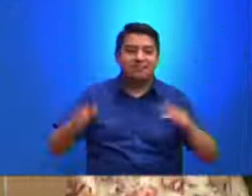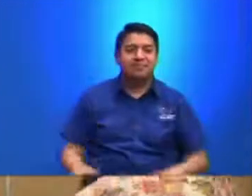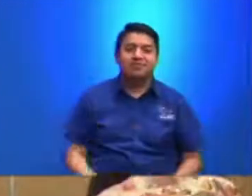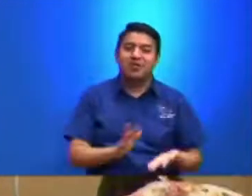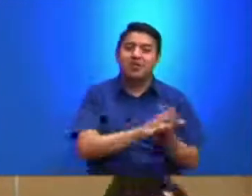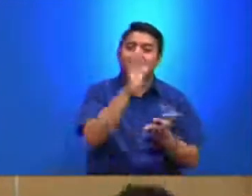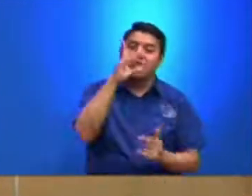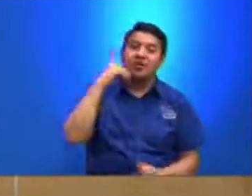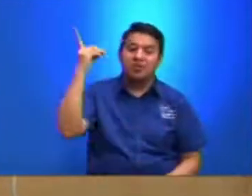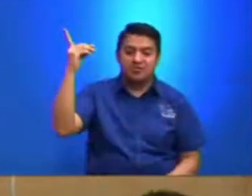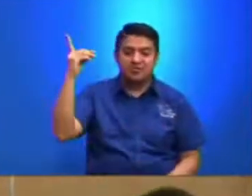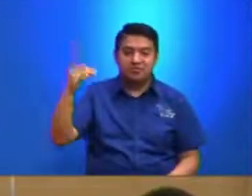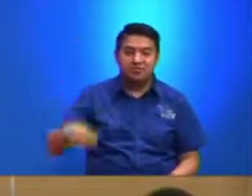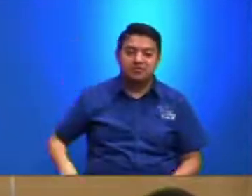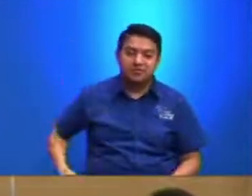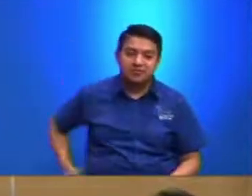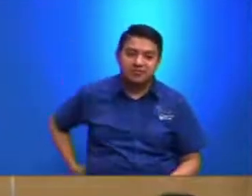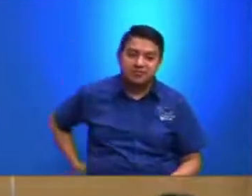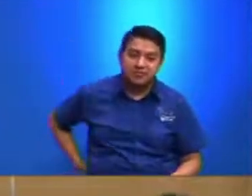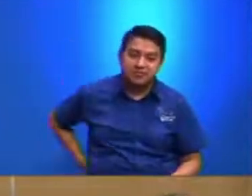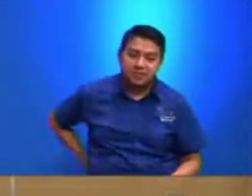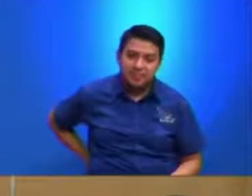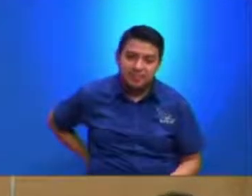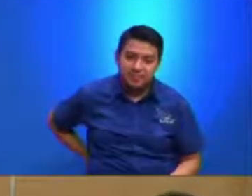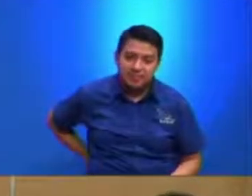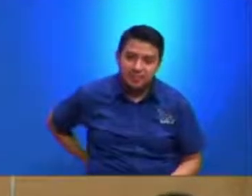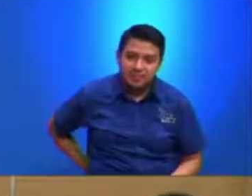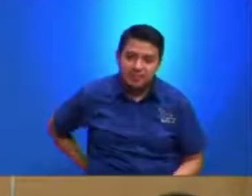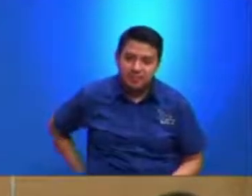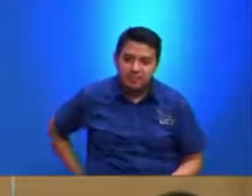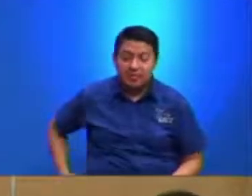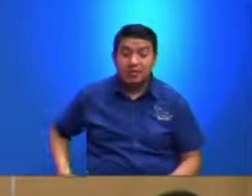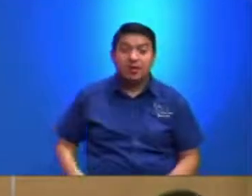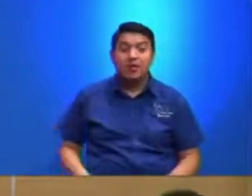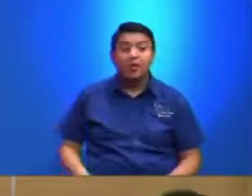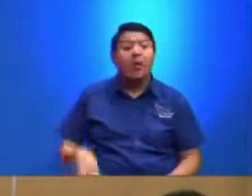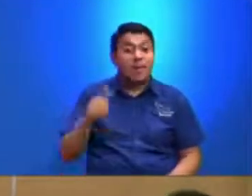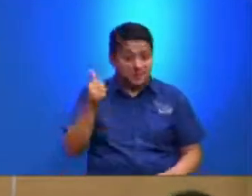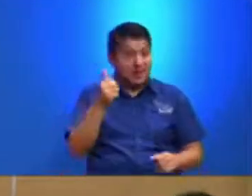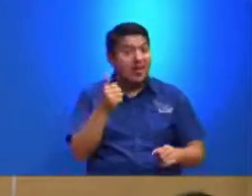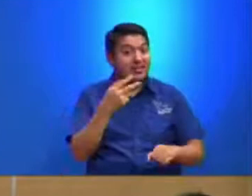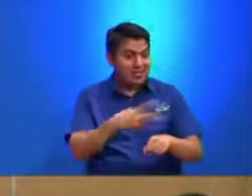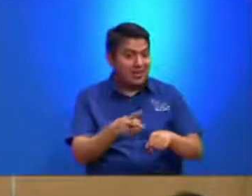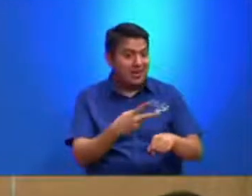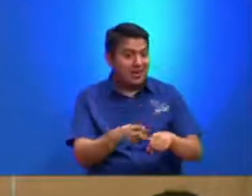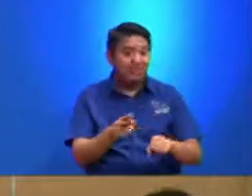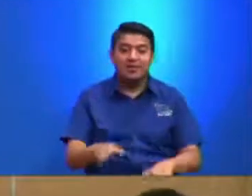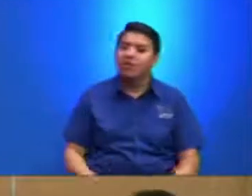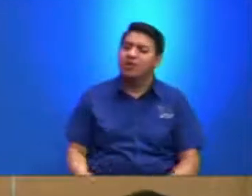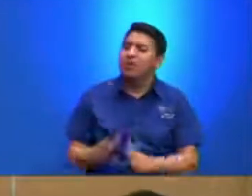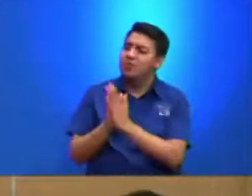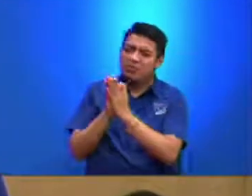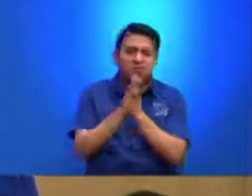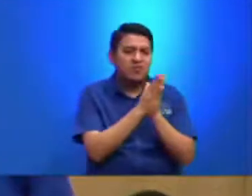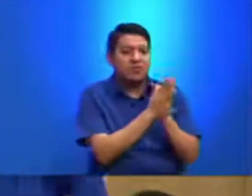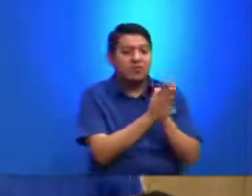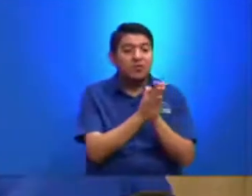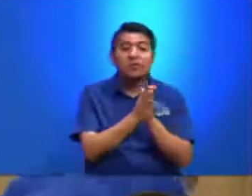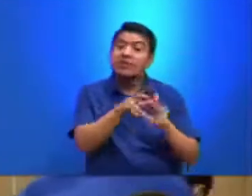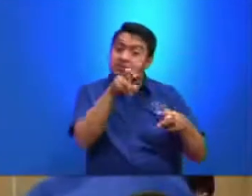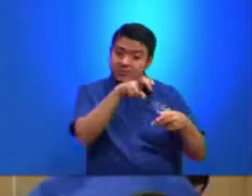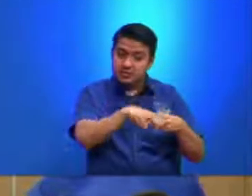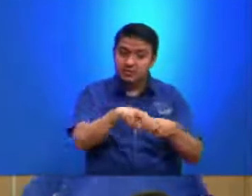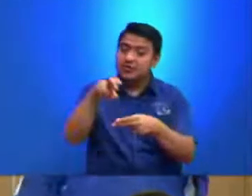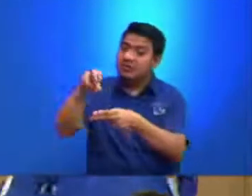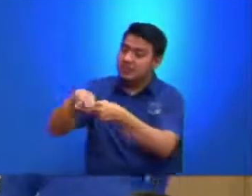Gloria a Dios. Buenas tardes, hermanos amados. Dios les bendiga. Mis hermanas, pueden tomar su lugar, por favor.